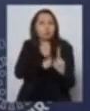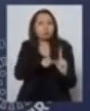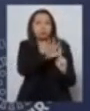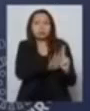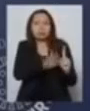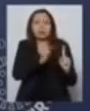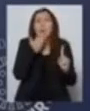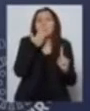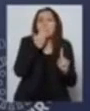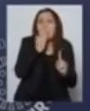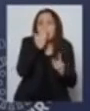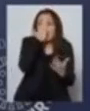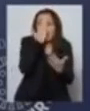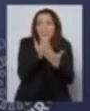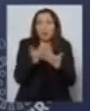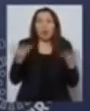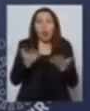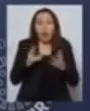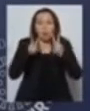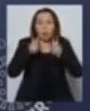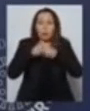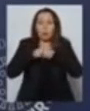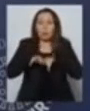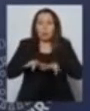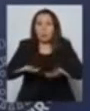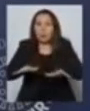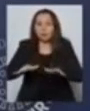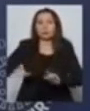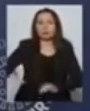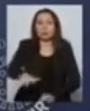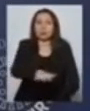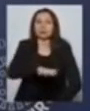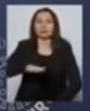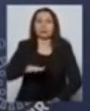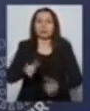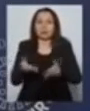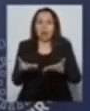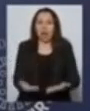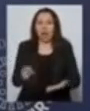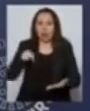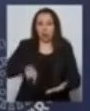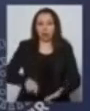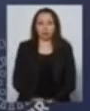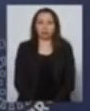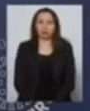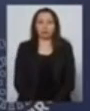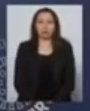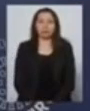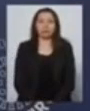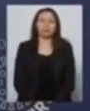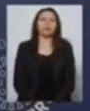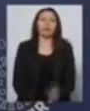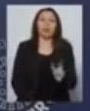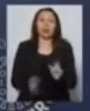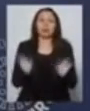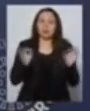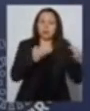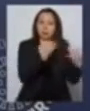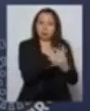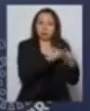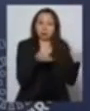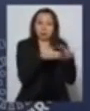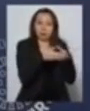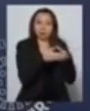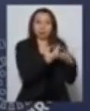mejor enfrentamiento de la pandemia en la situación que está hoy. El Consejo